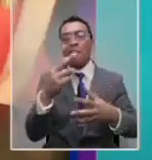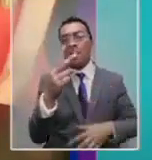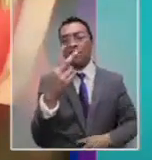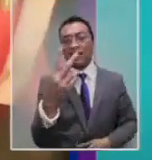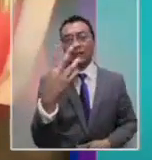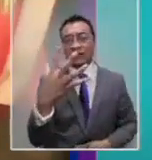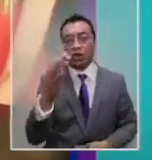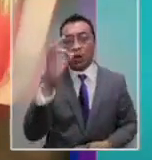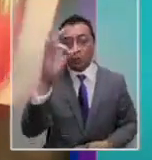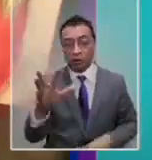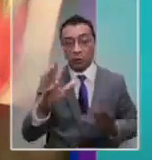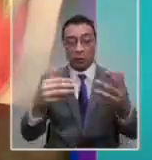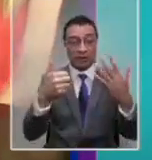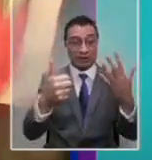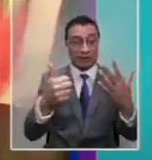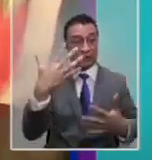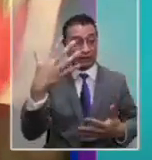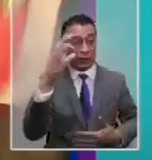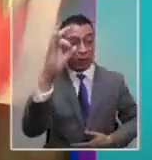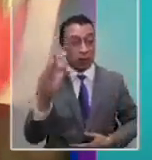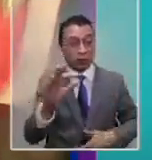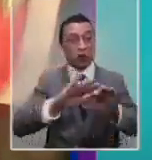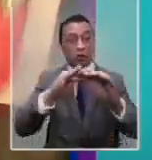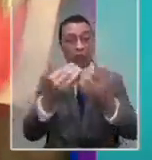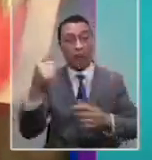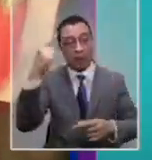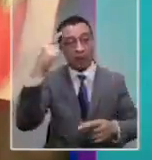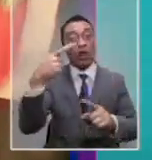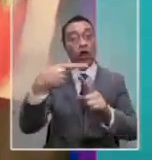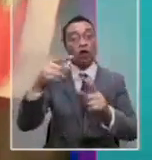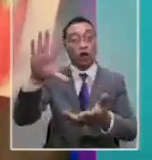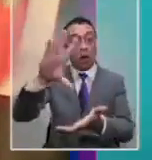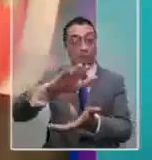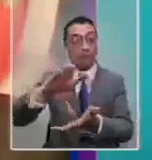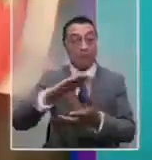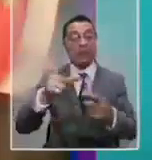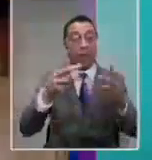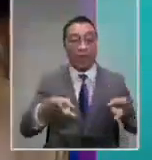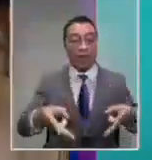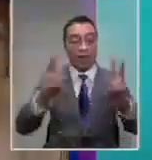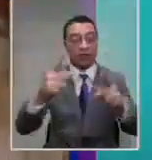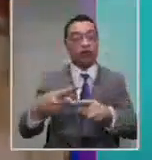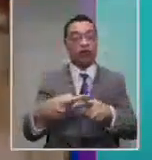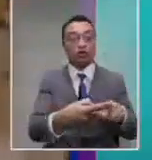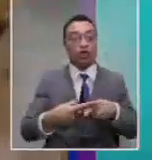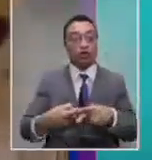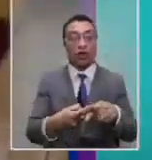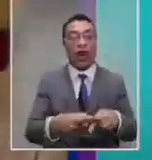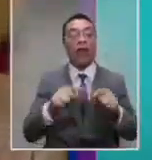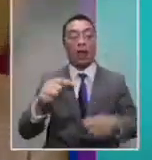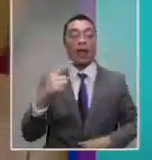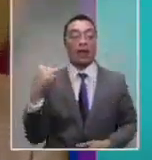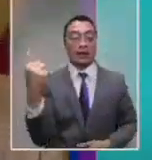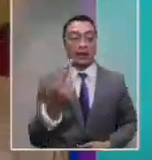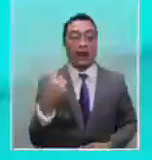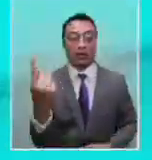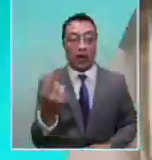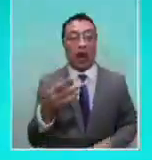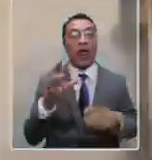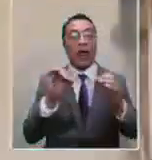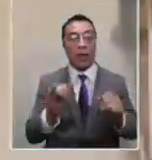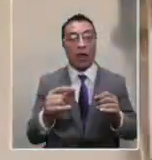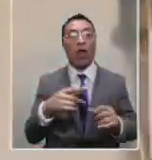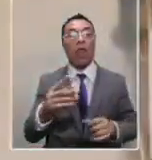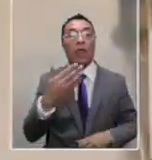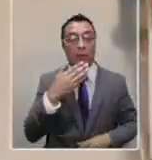está el 75%, hay un 65% que piensa que los migrantes tienen que tener los mismos derechos sociales que los nacionales,